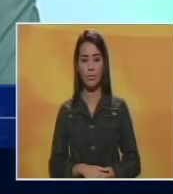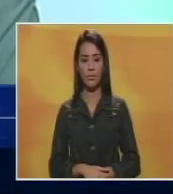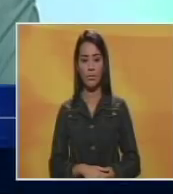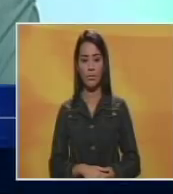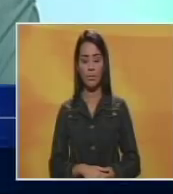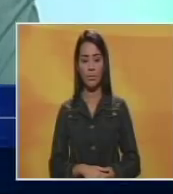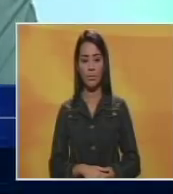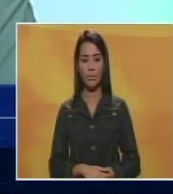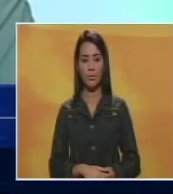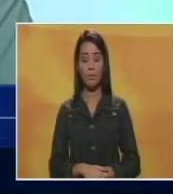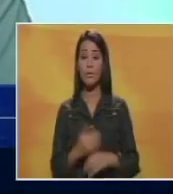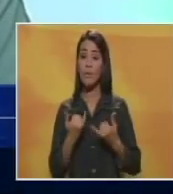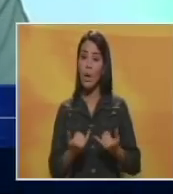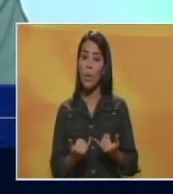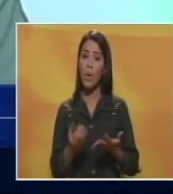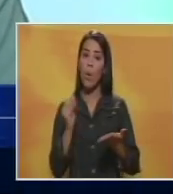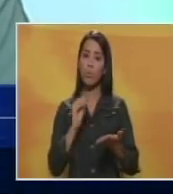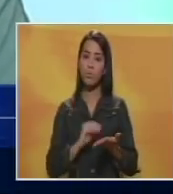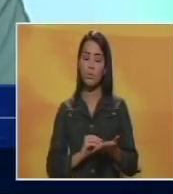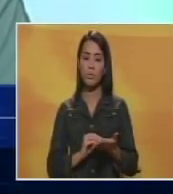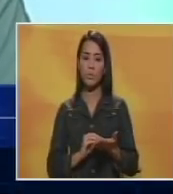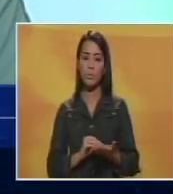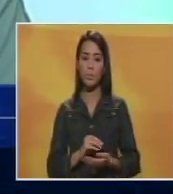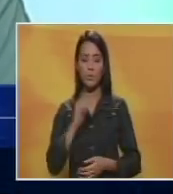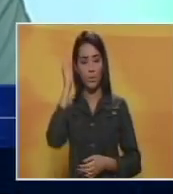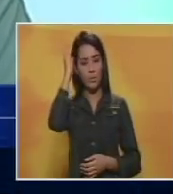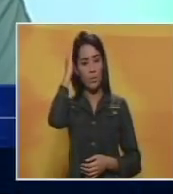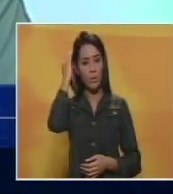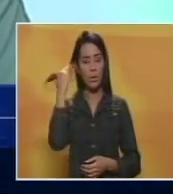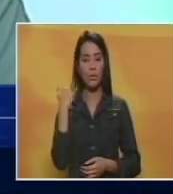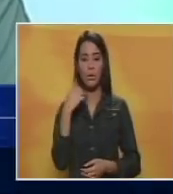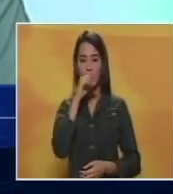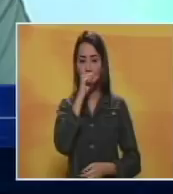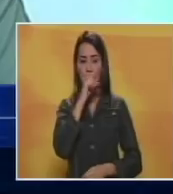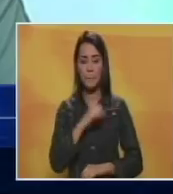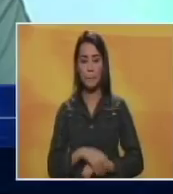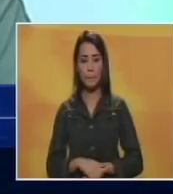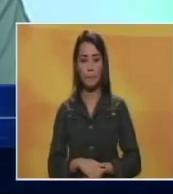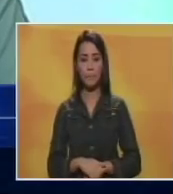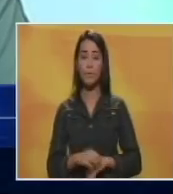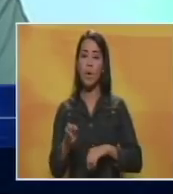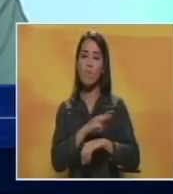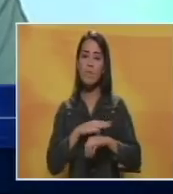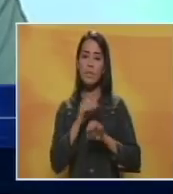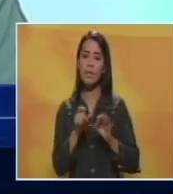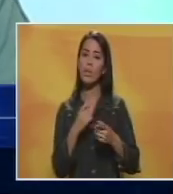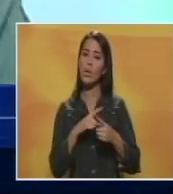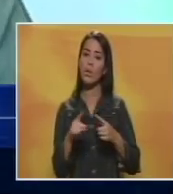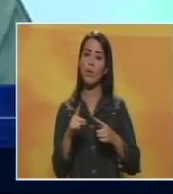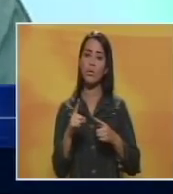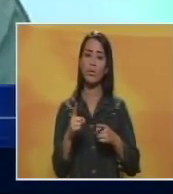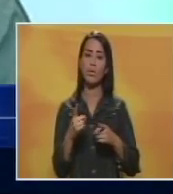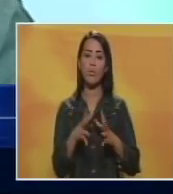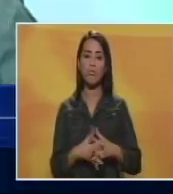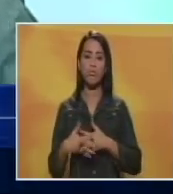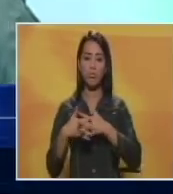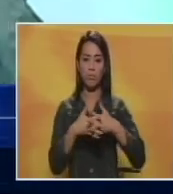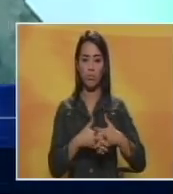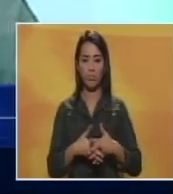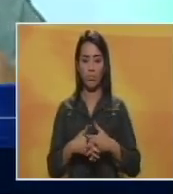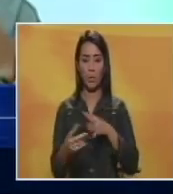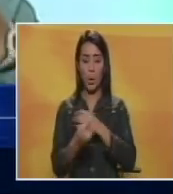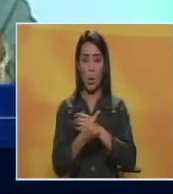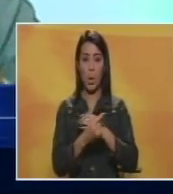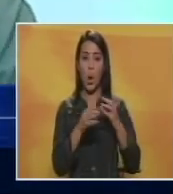y se ha vuelto a convertir en un ministerio de colonias del imperialismo norteamericano contra